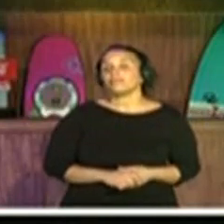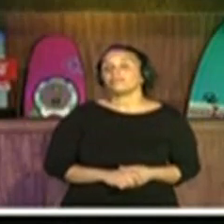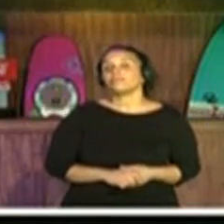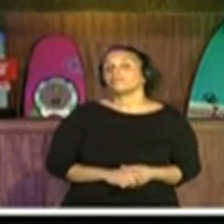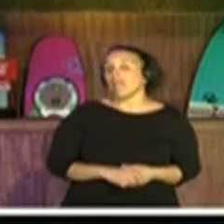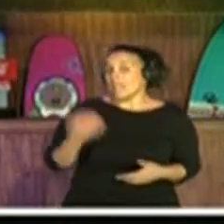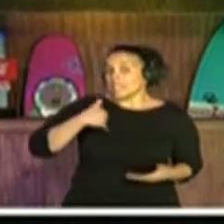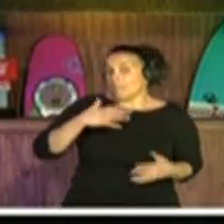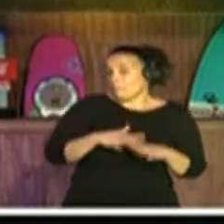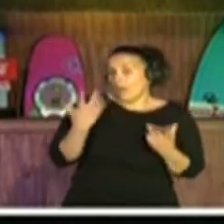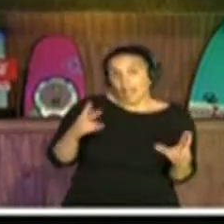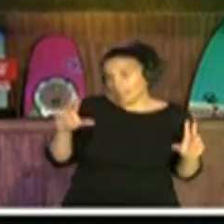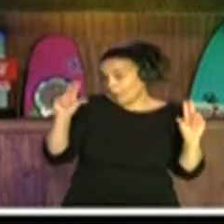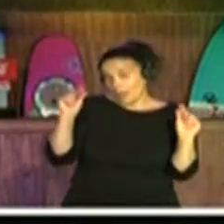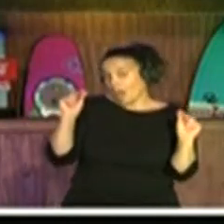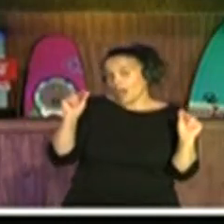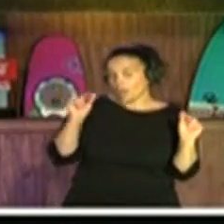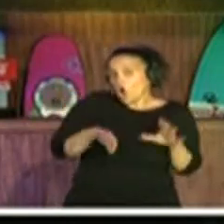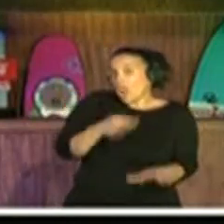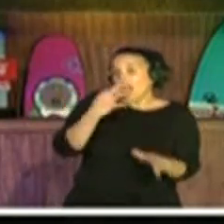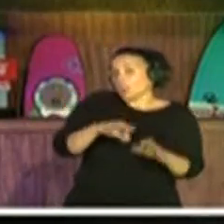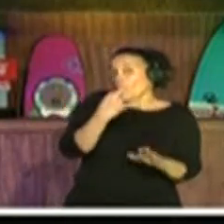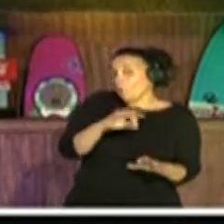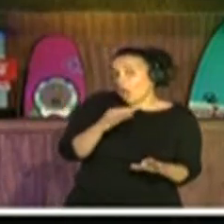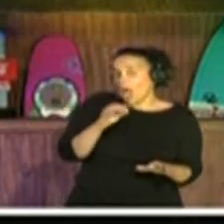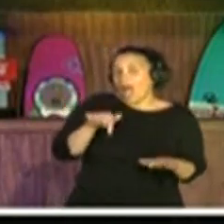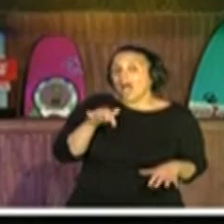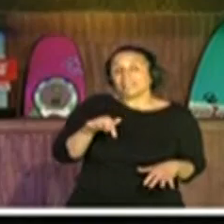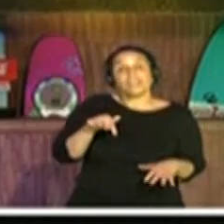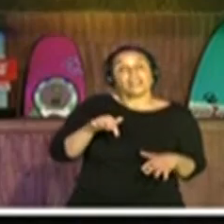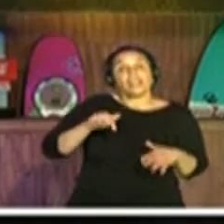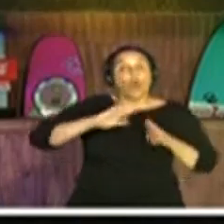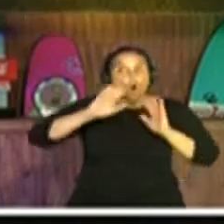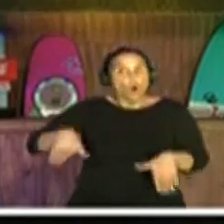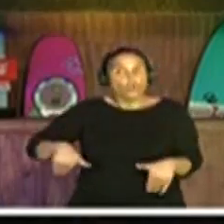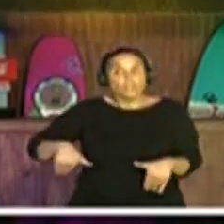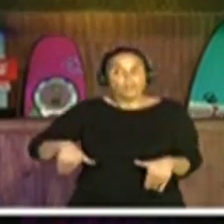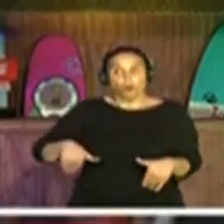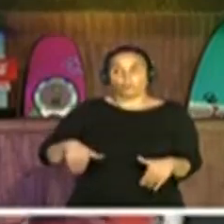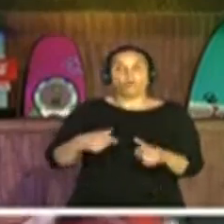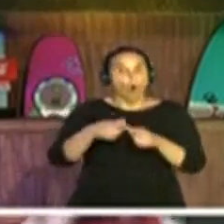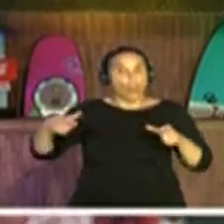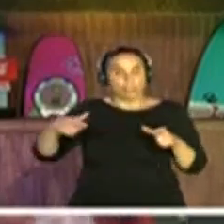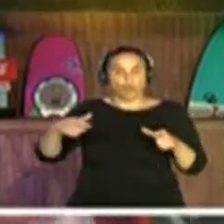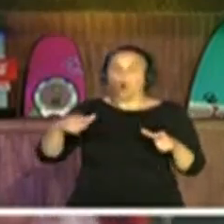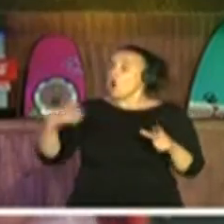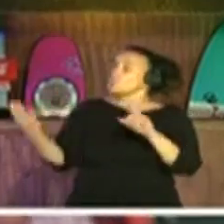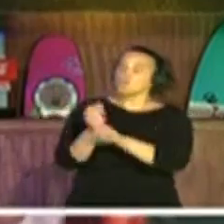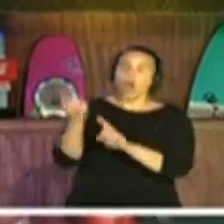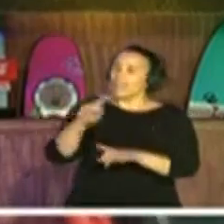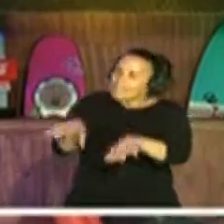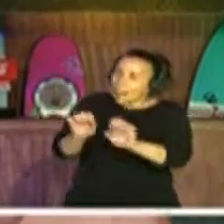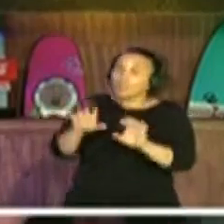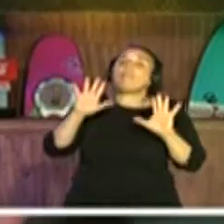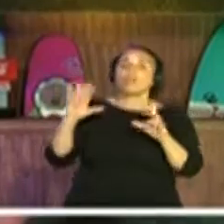Y ya para terminar con la tómbola, aquí tienes el último boleto. No te sacaste la moto, pero te